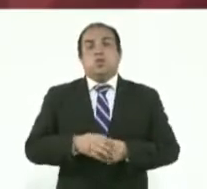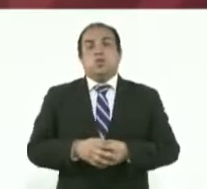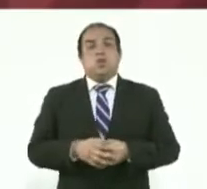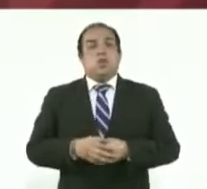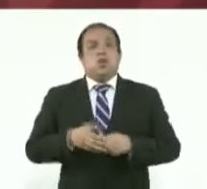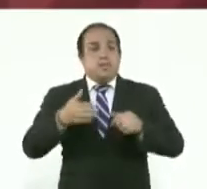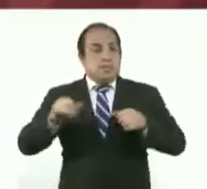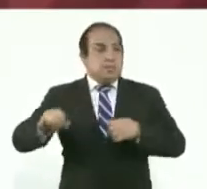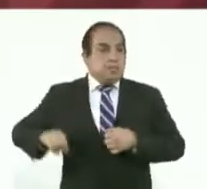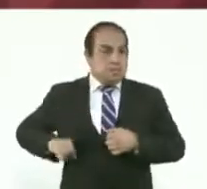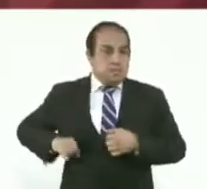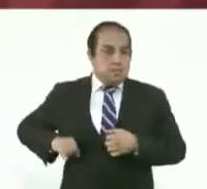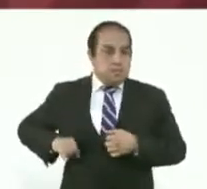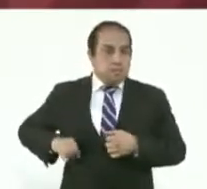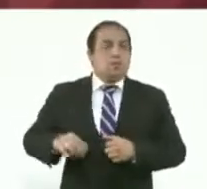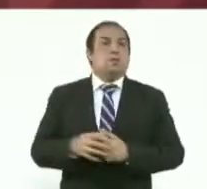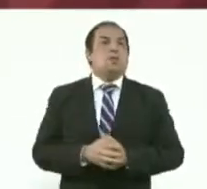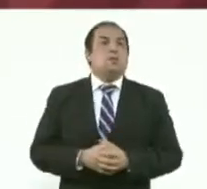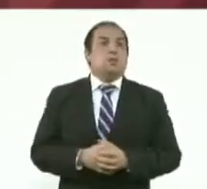nos ocupa.